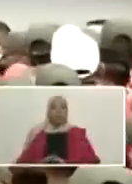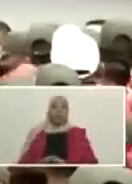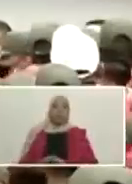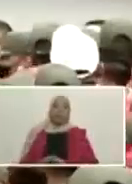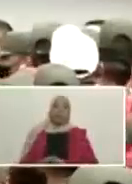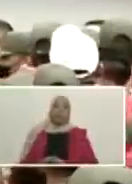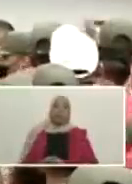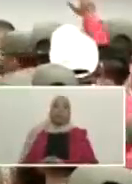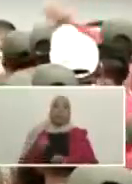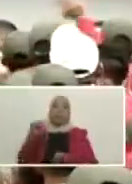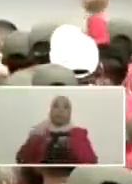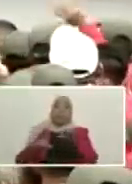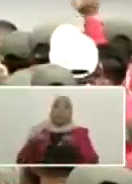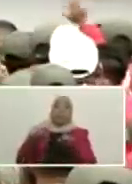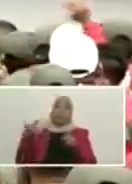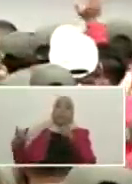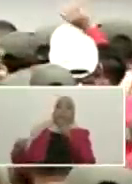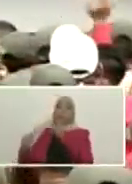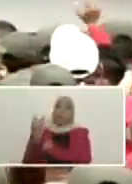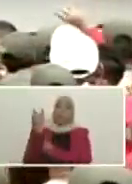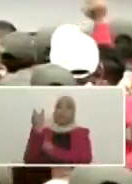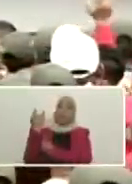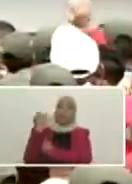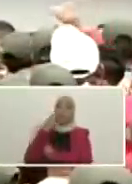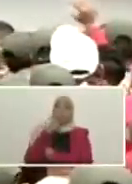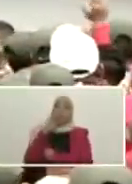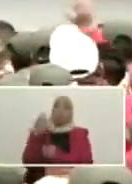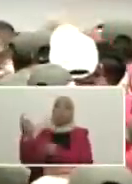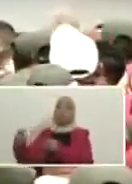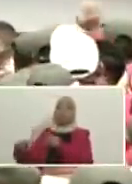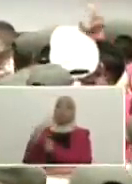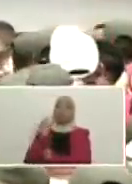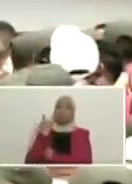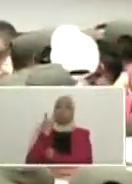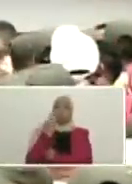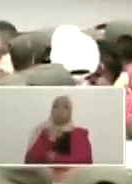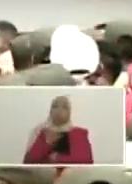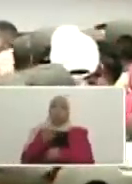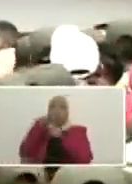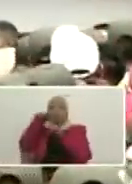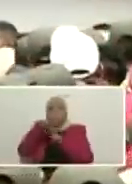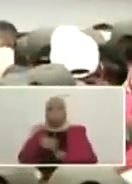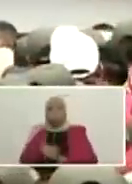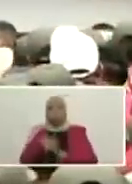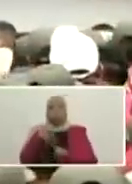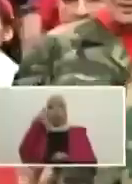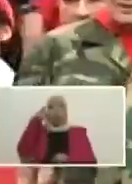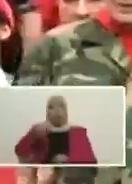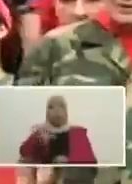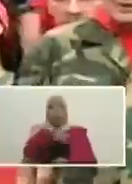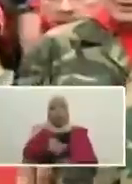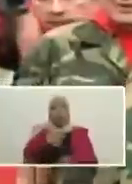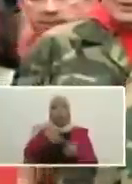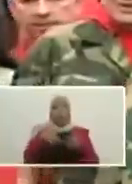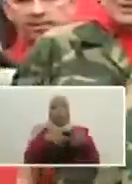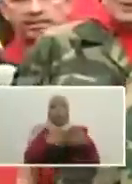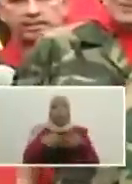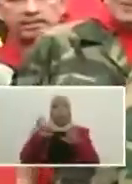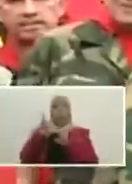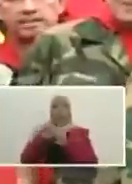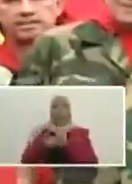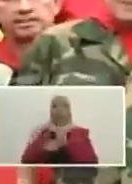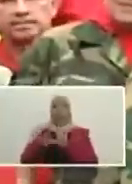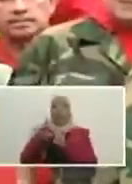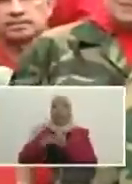Dos siglos de traiciones, de puñaladas. Dos siglos de represión oligárquica, dos siglos de saqueo a